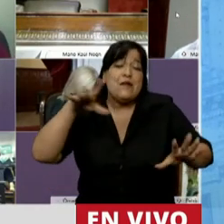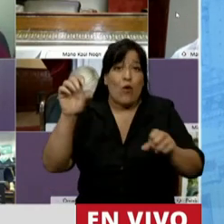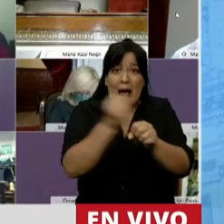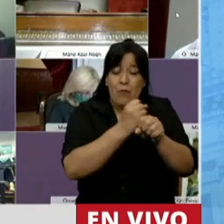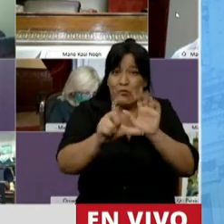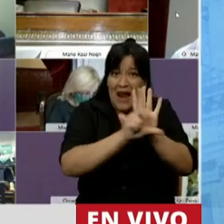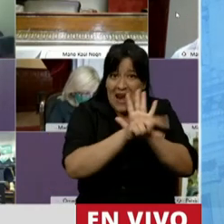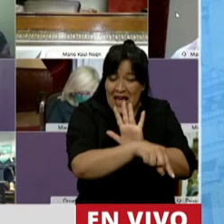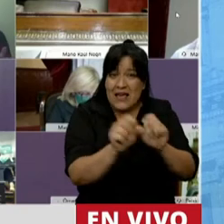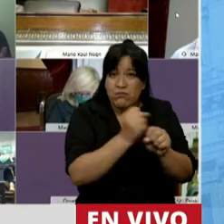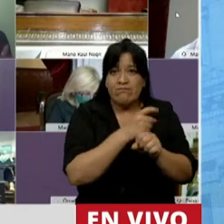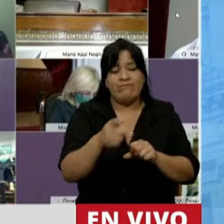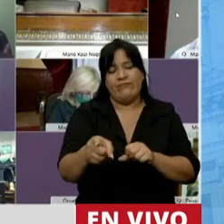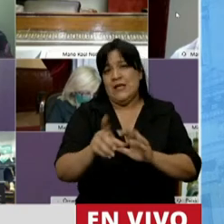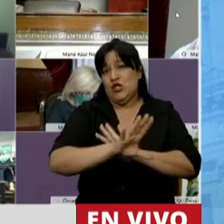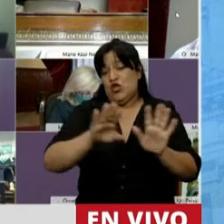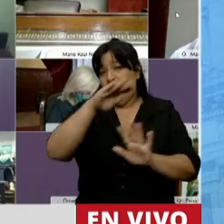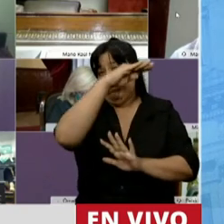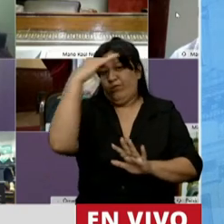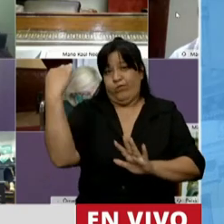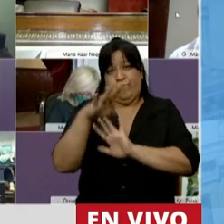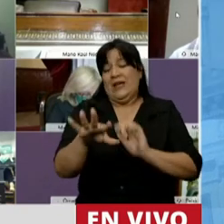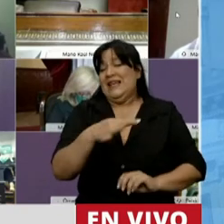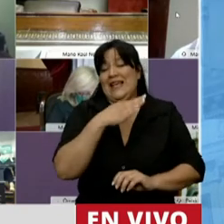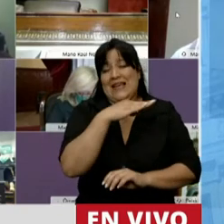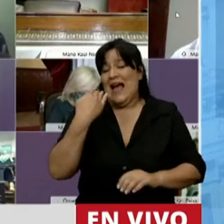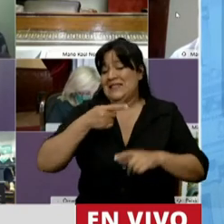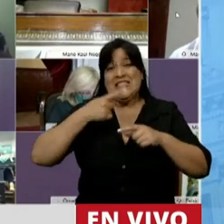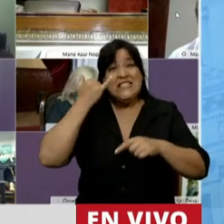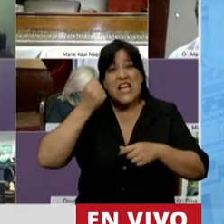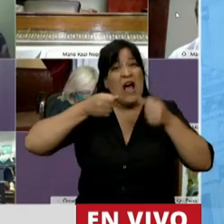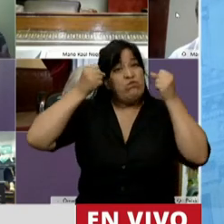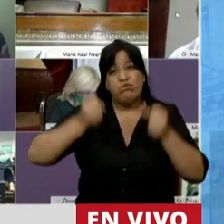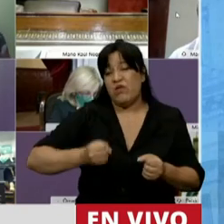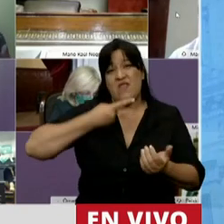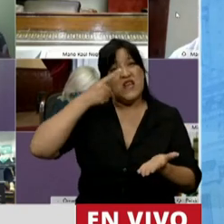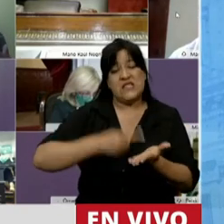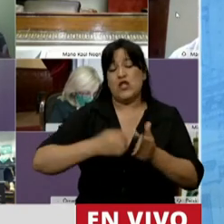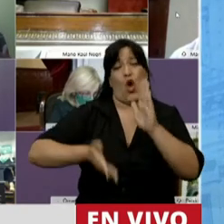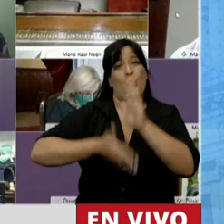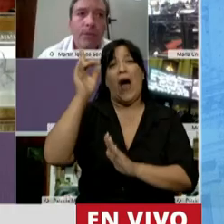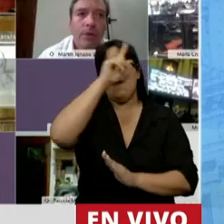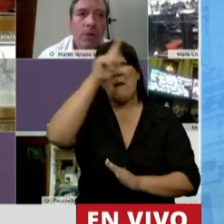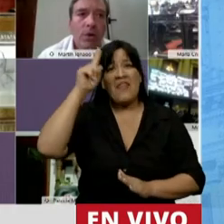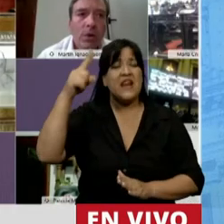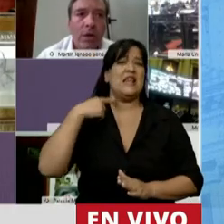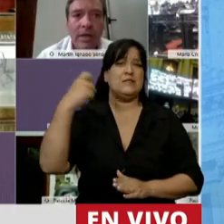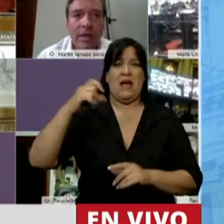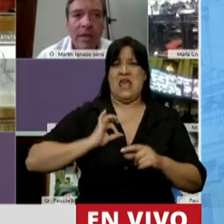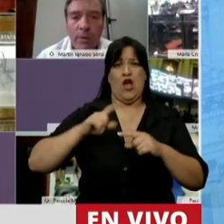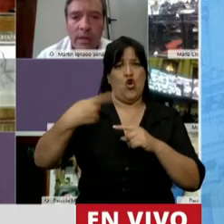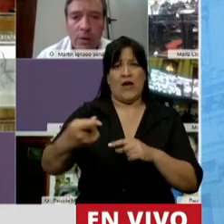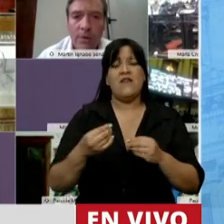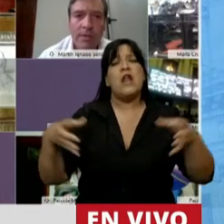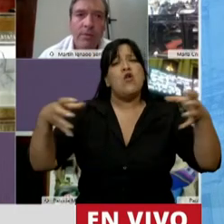esta ley, es la gota que colma el vaso, que ella tiene decidido irse a Madrid, a España, a partir del año que viene,